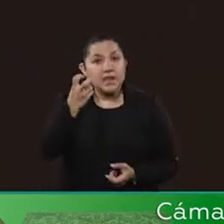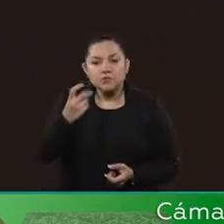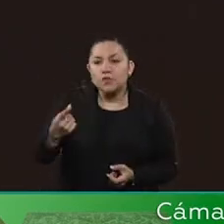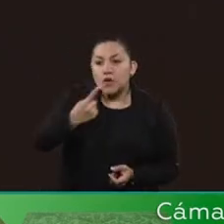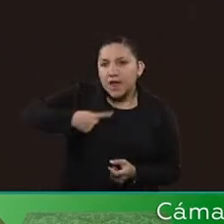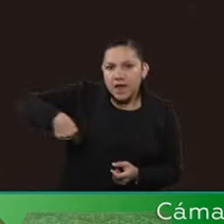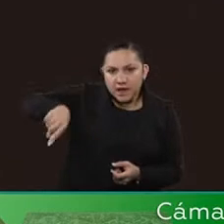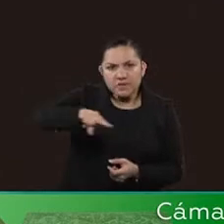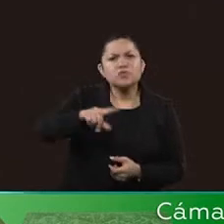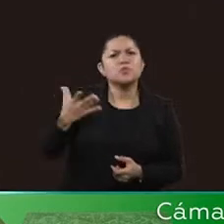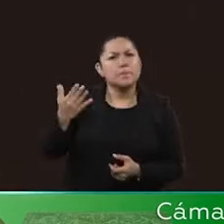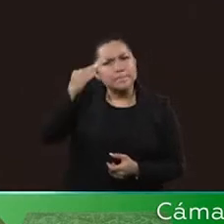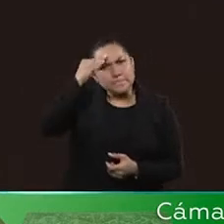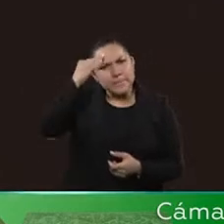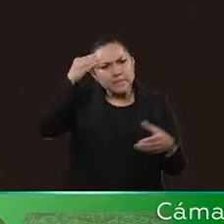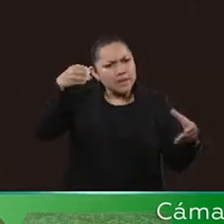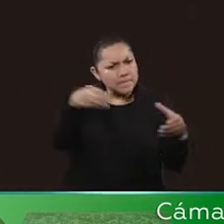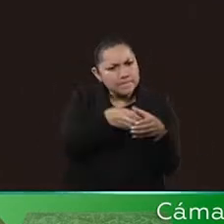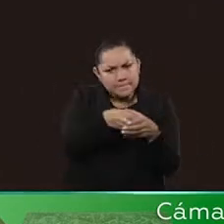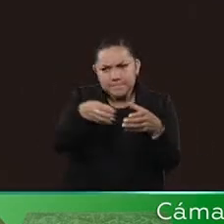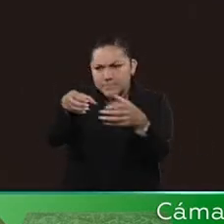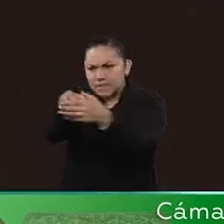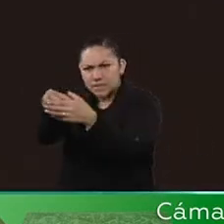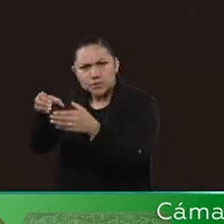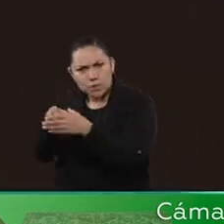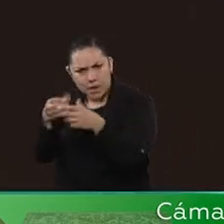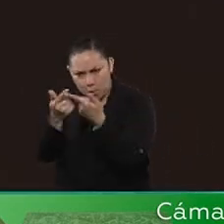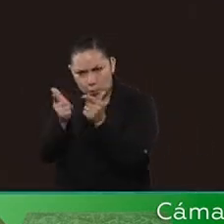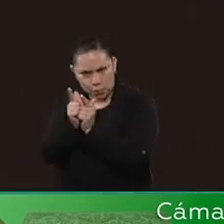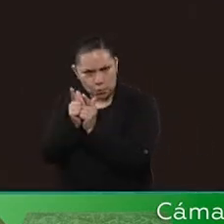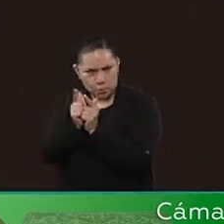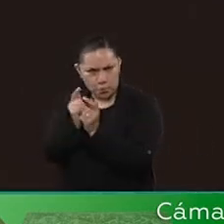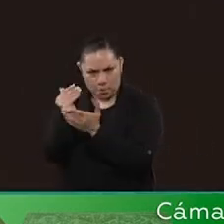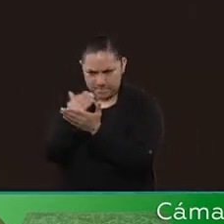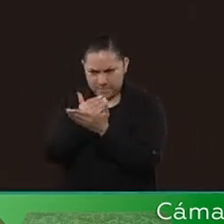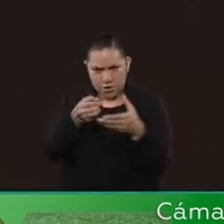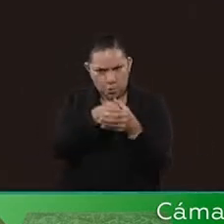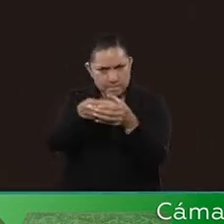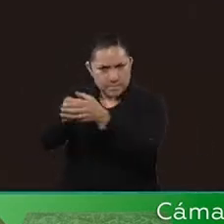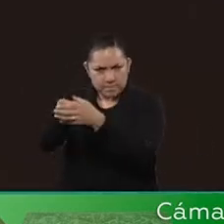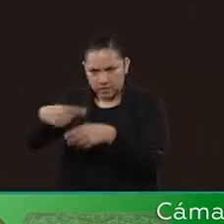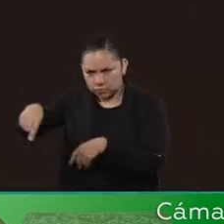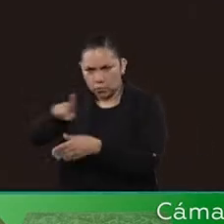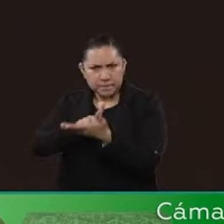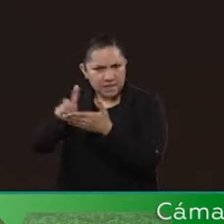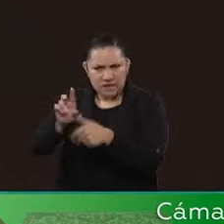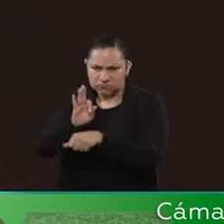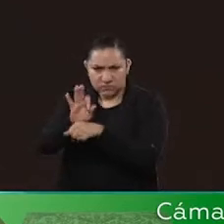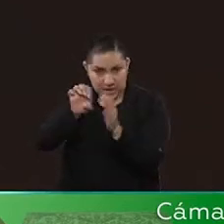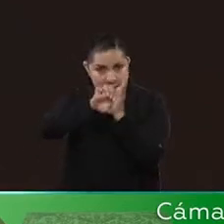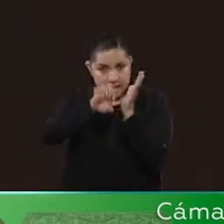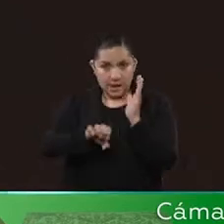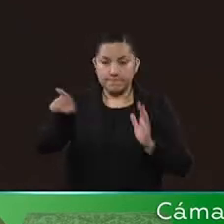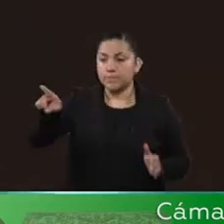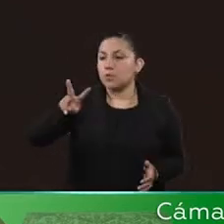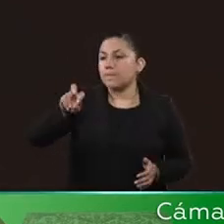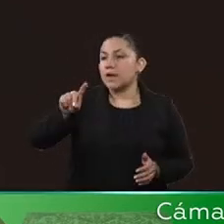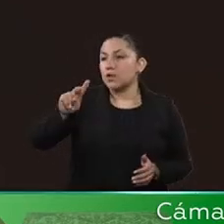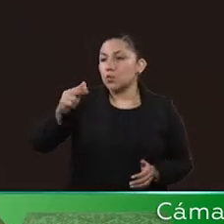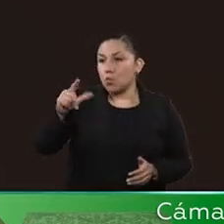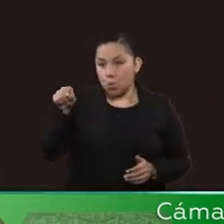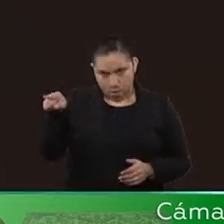minorías, los derechos que defendía, por ejemplo, Arnoldo Martínez Verdugo, a quienes las izquierdas dicen